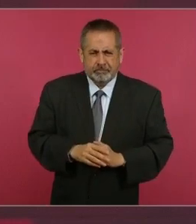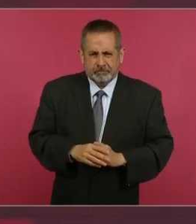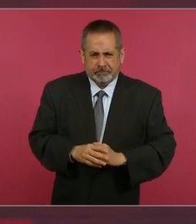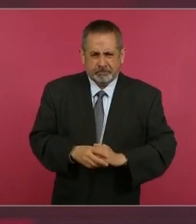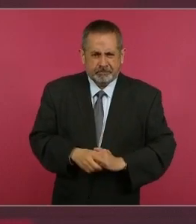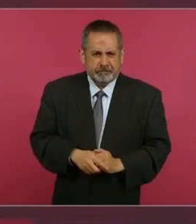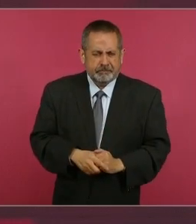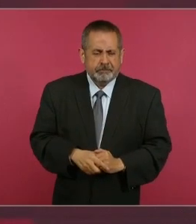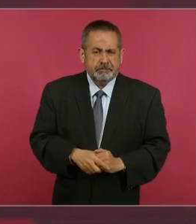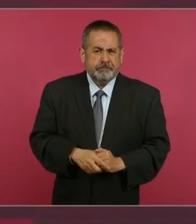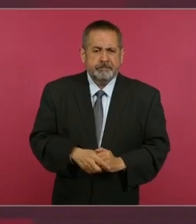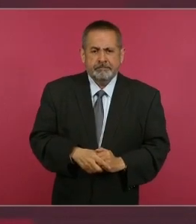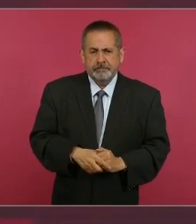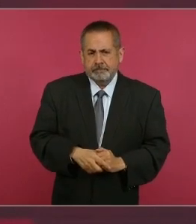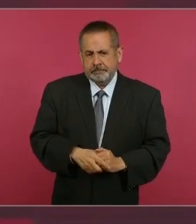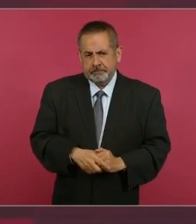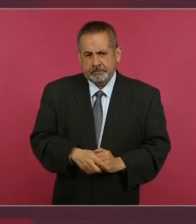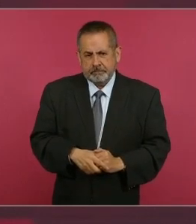saber